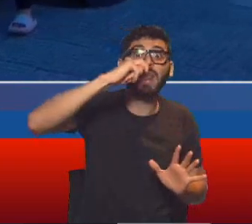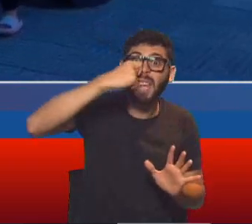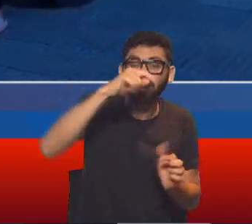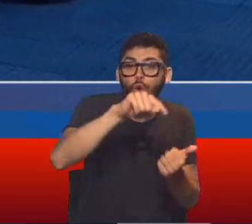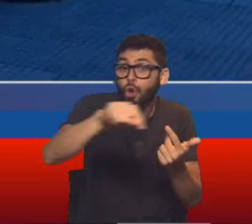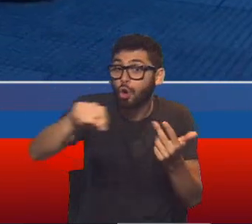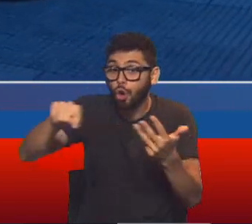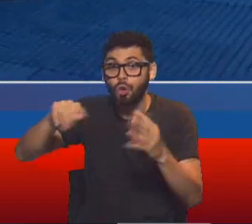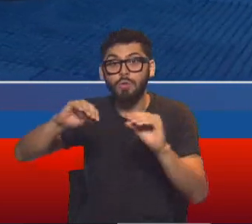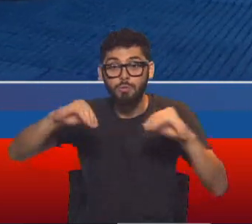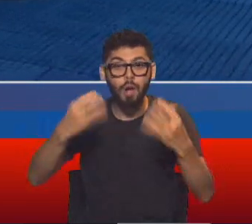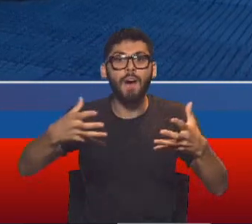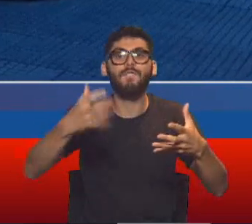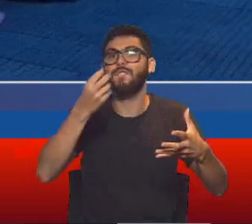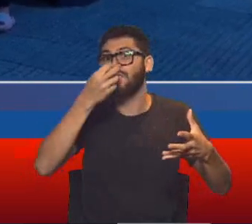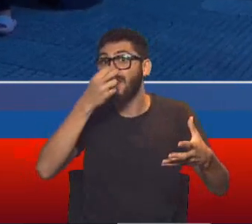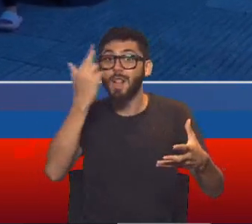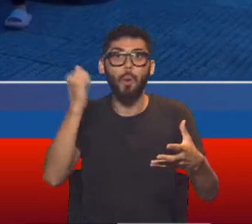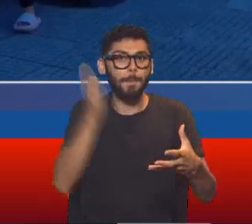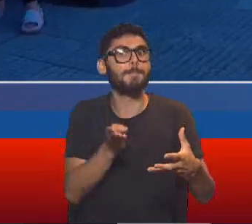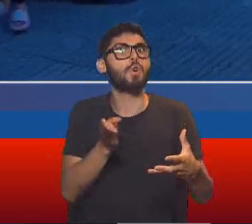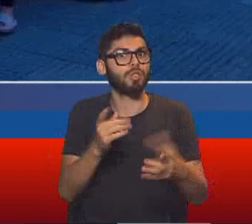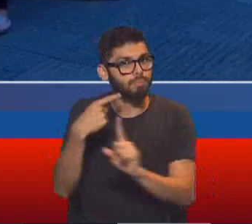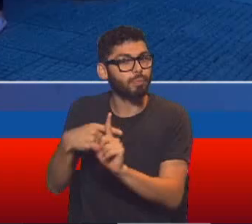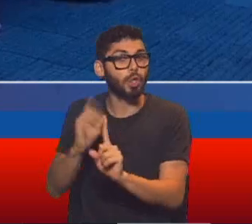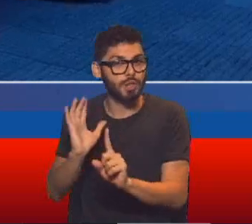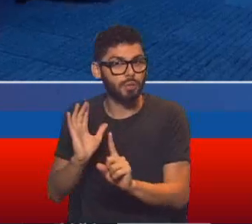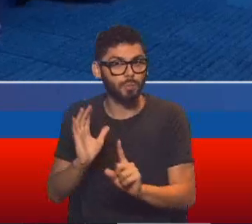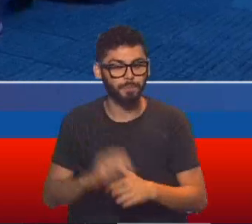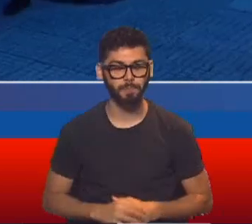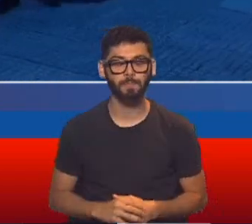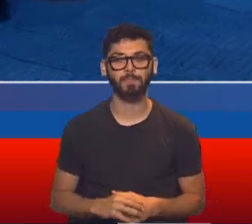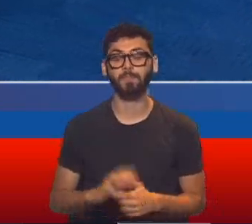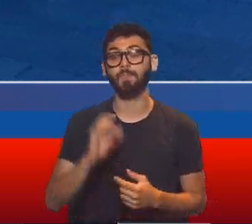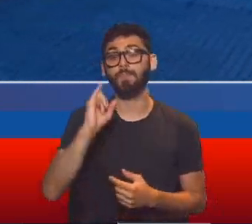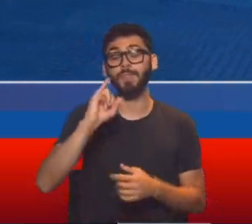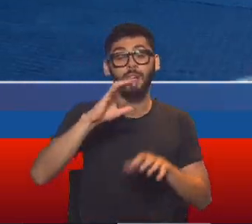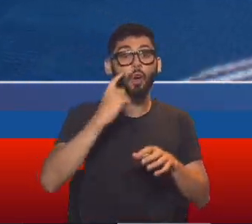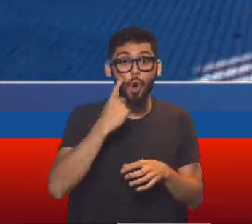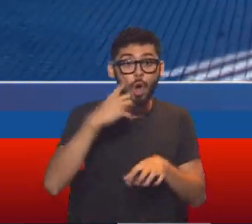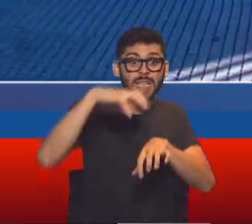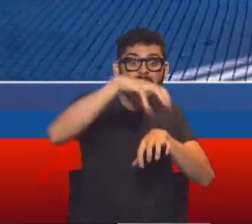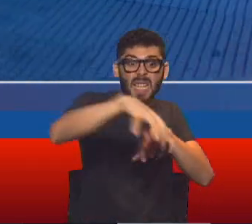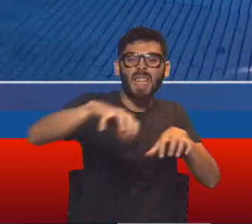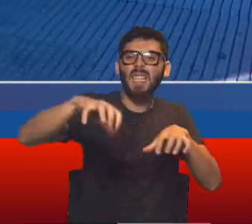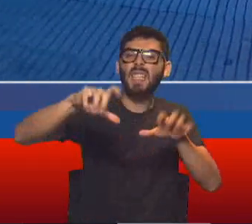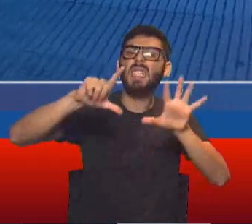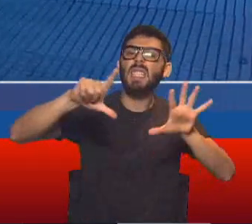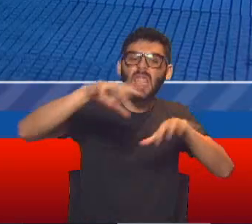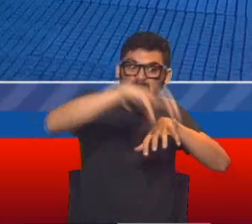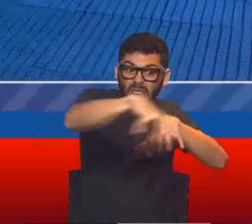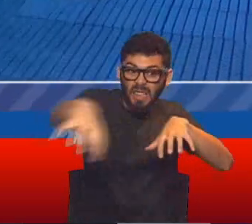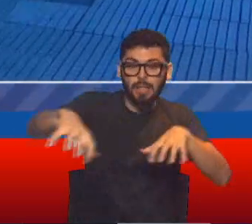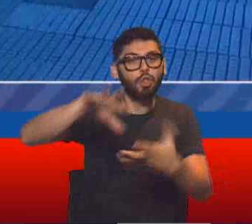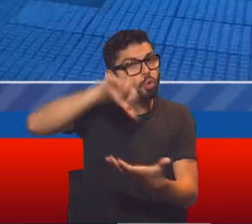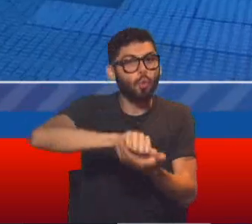Hay que tener en cuenta que hay varios centros que tienen que pedir turno, ¿sí? 7 en total, pero después